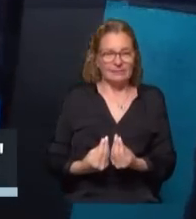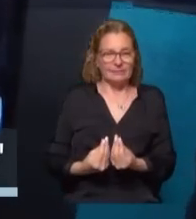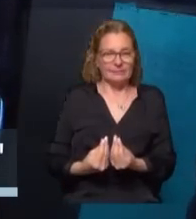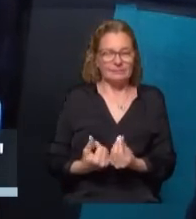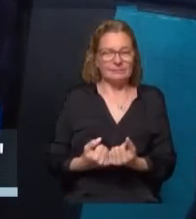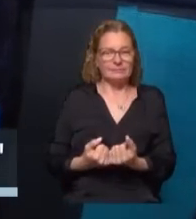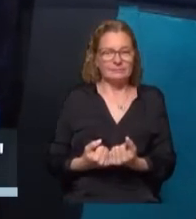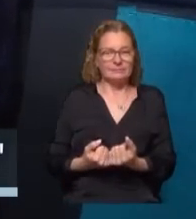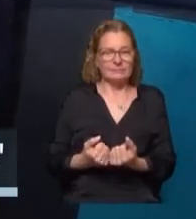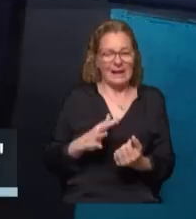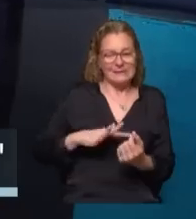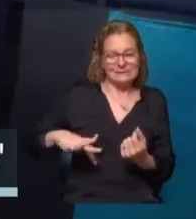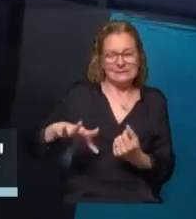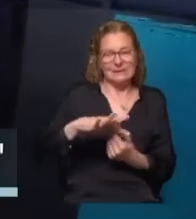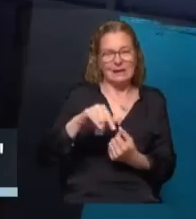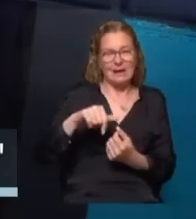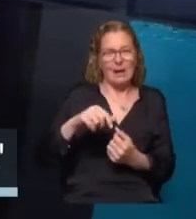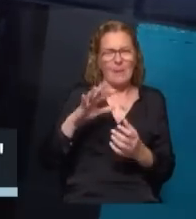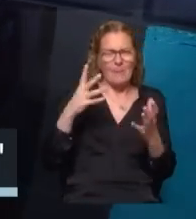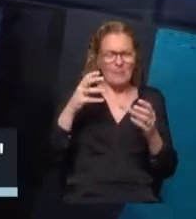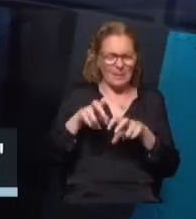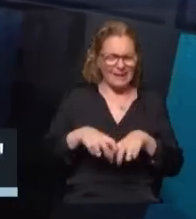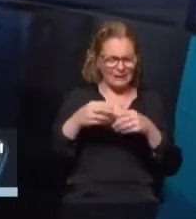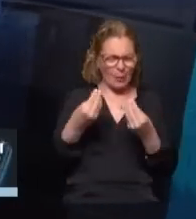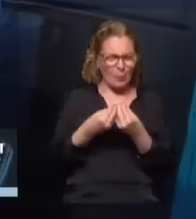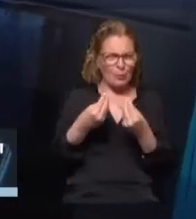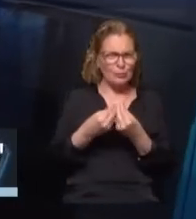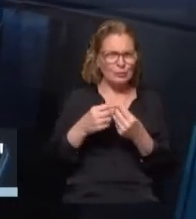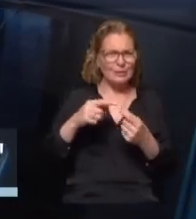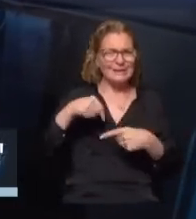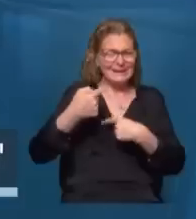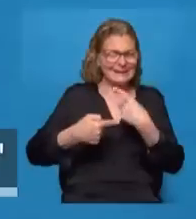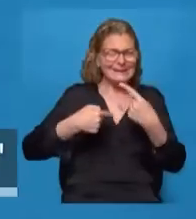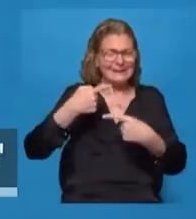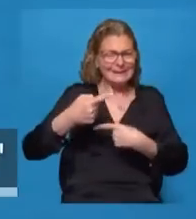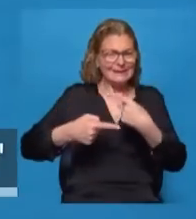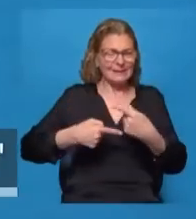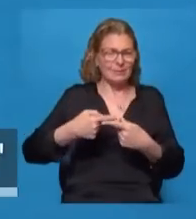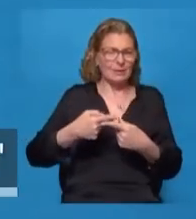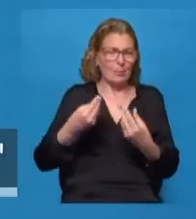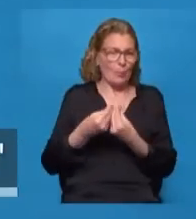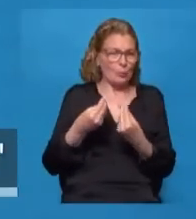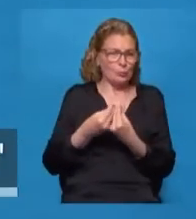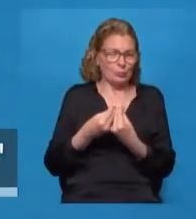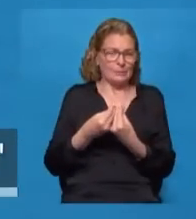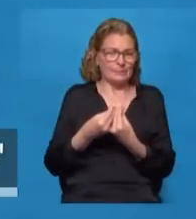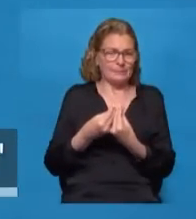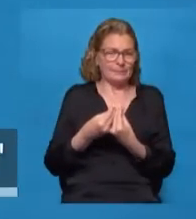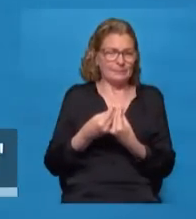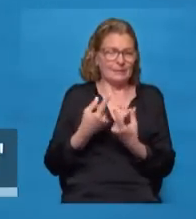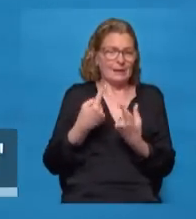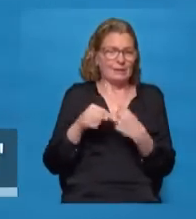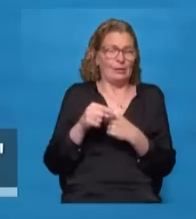territorio y acá se ha plantado indiscriminadamente y se plantea seguir plantando indiscriminadamente Este